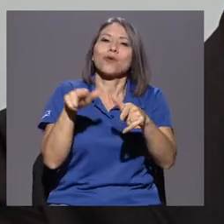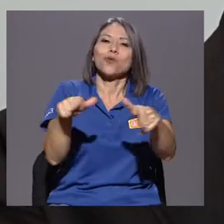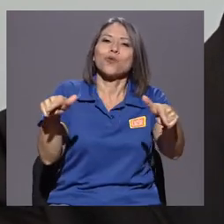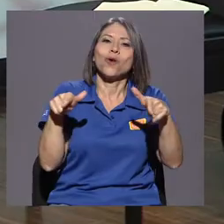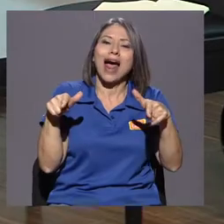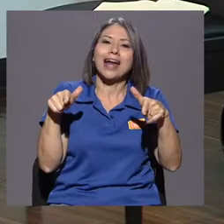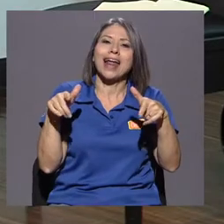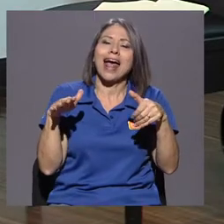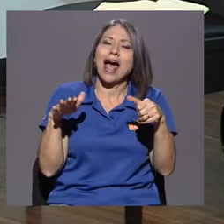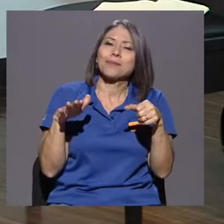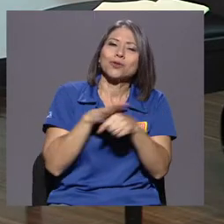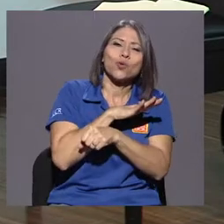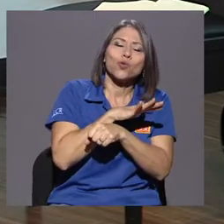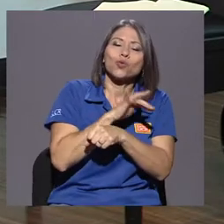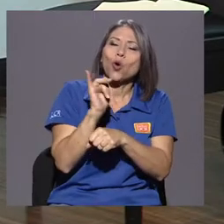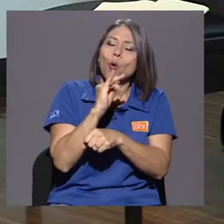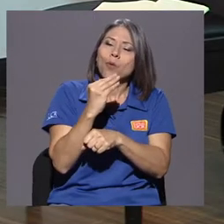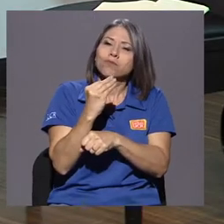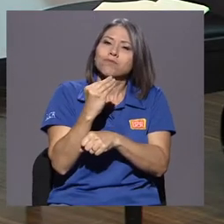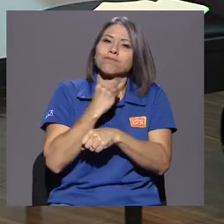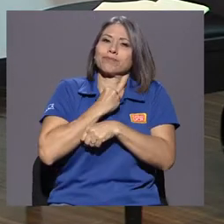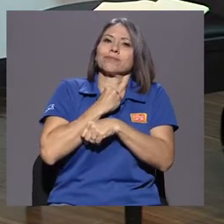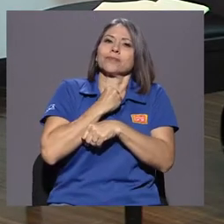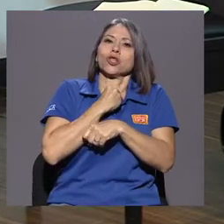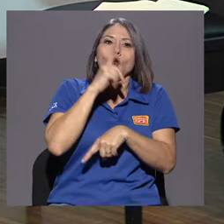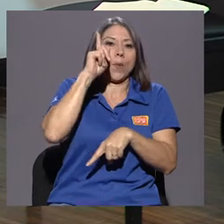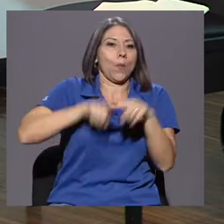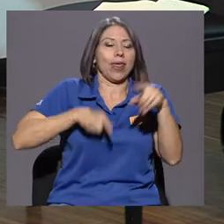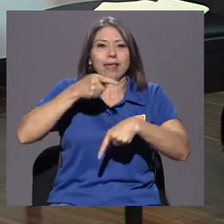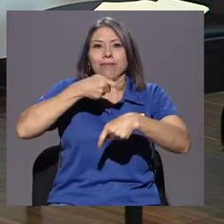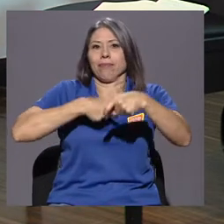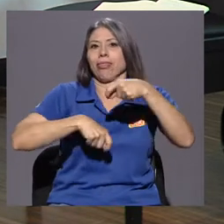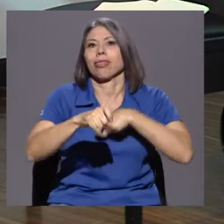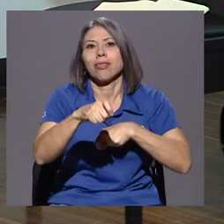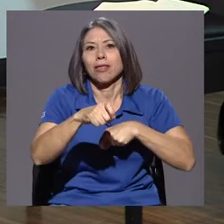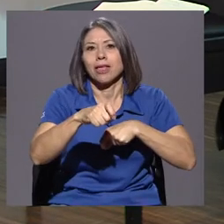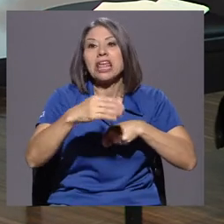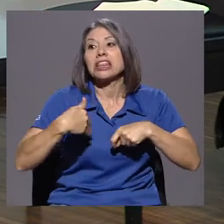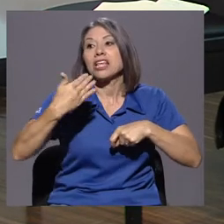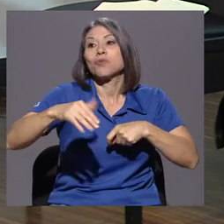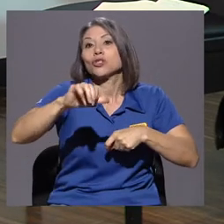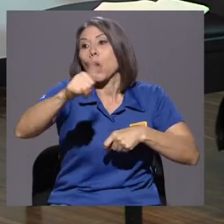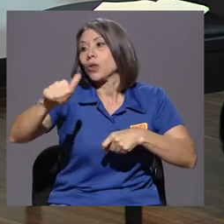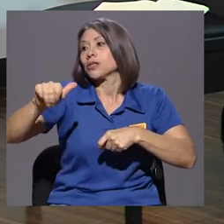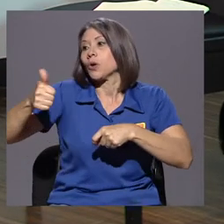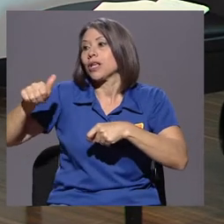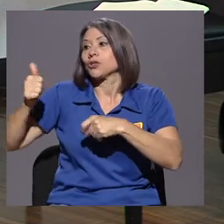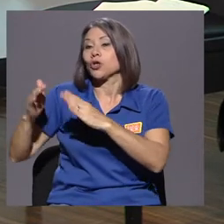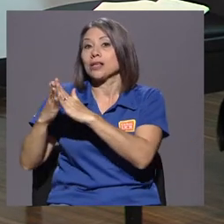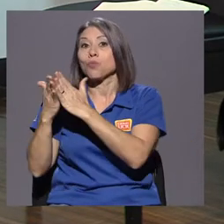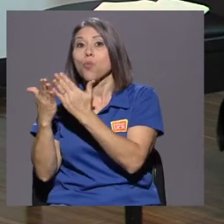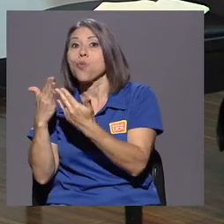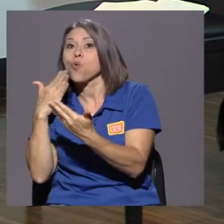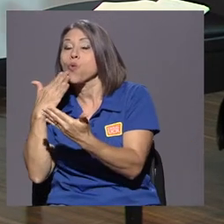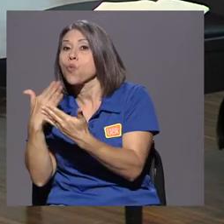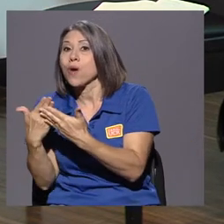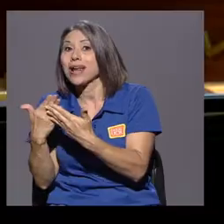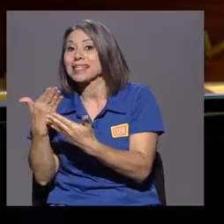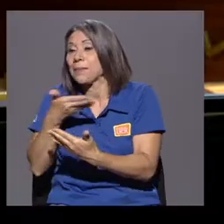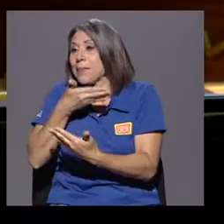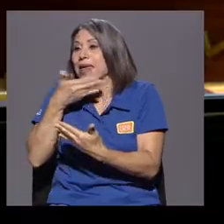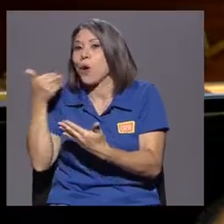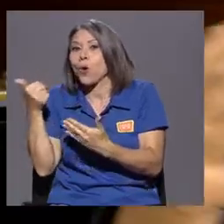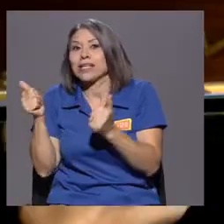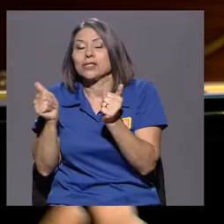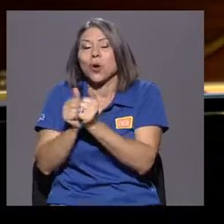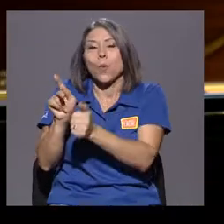iván que hables bien en otras antologías muy buenas tal vez hasta mejores con poemas más importantes